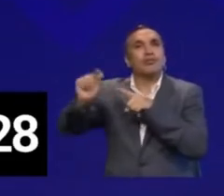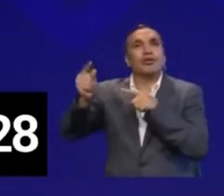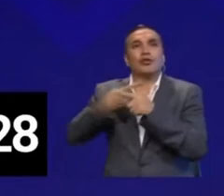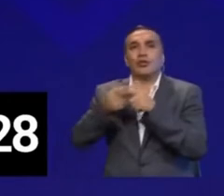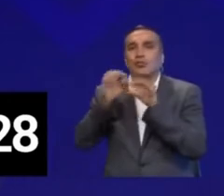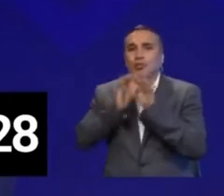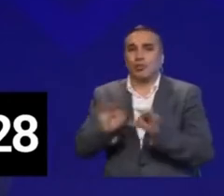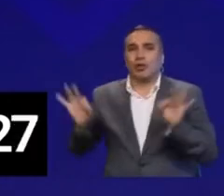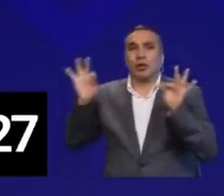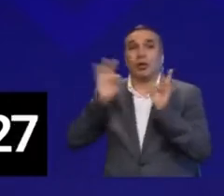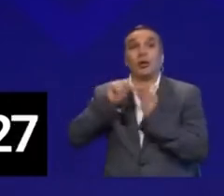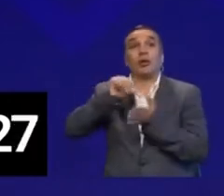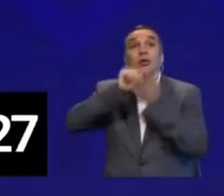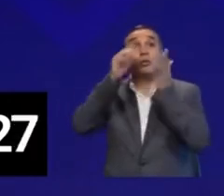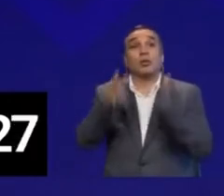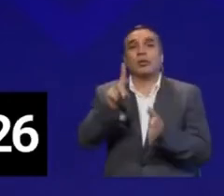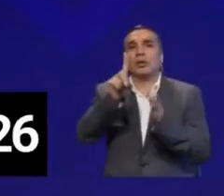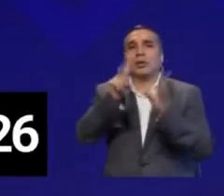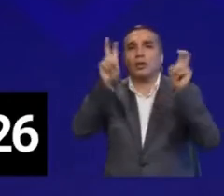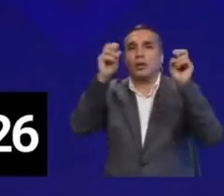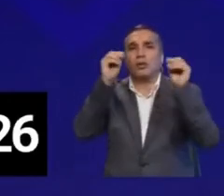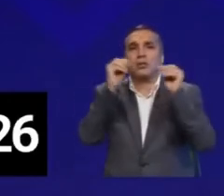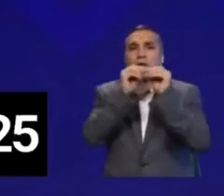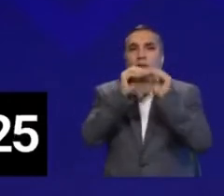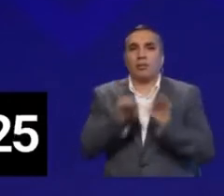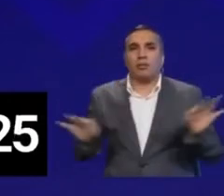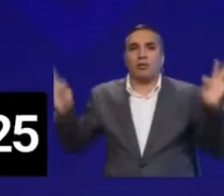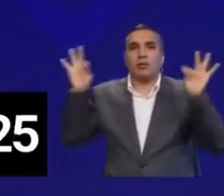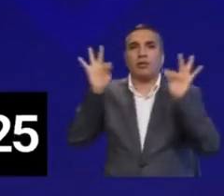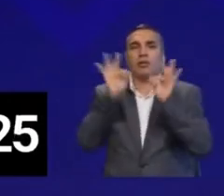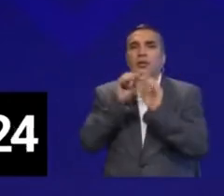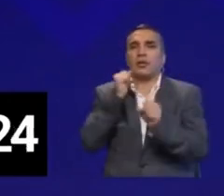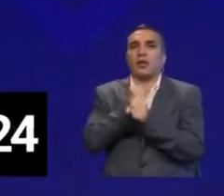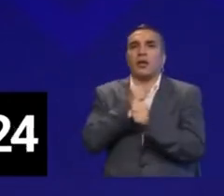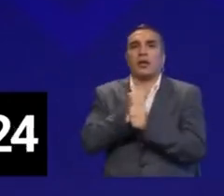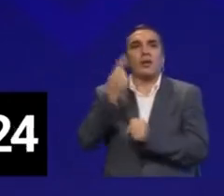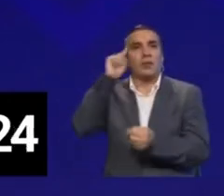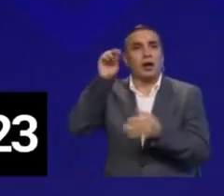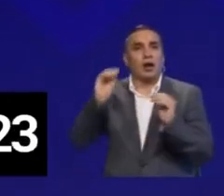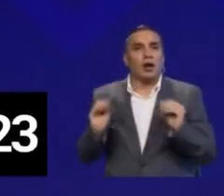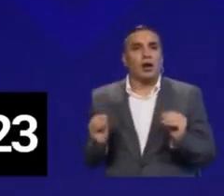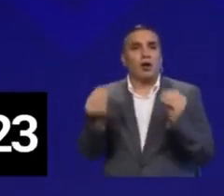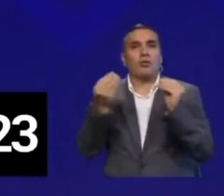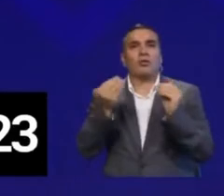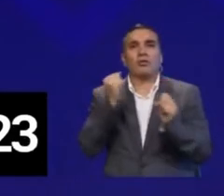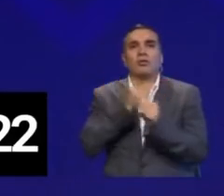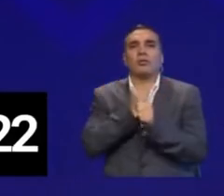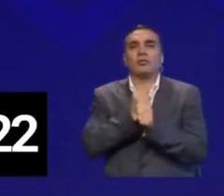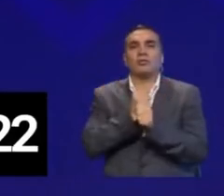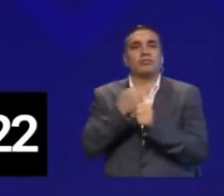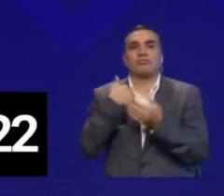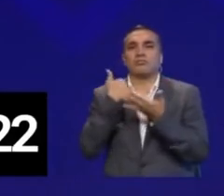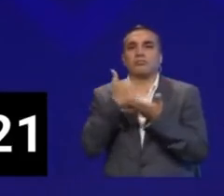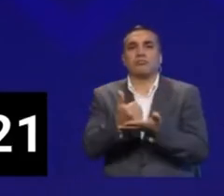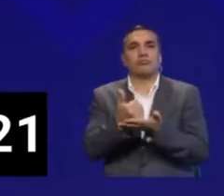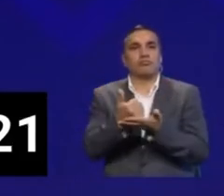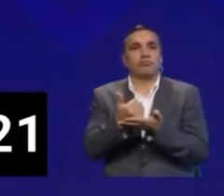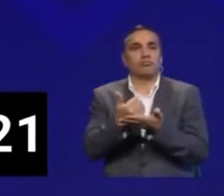y sobre todo ciudadanos, el tema fundamental de trabajo, trabajo para los jóvenes, trabajo subsidiado.